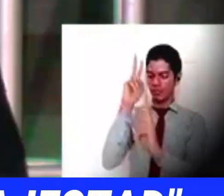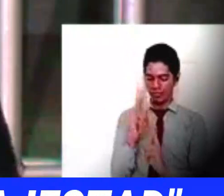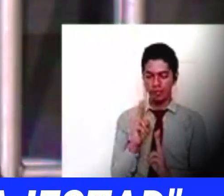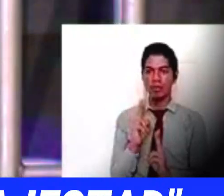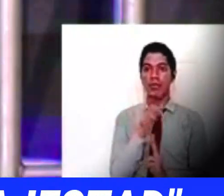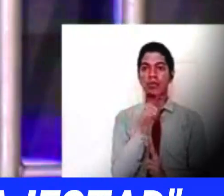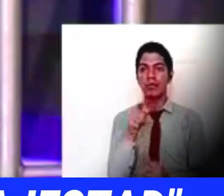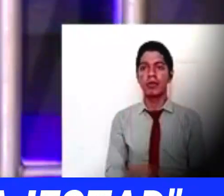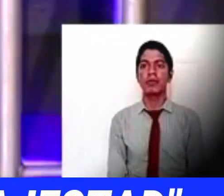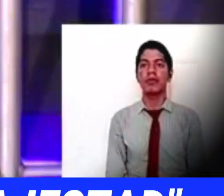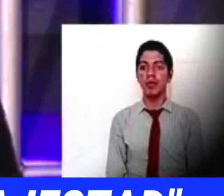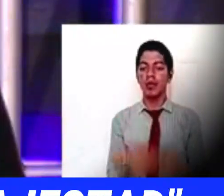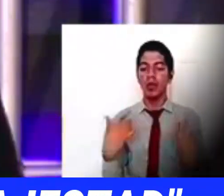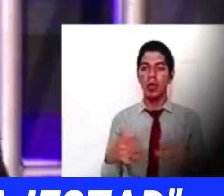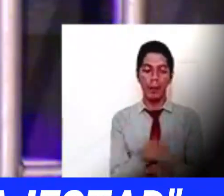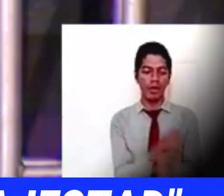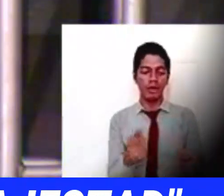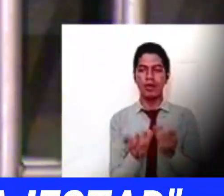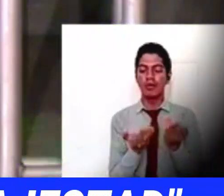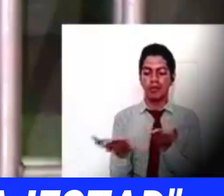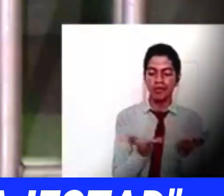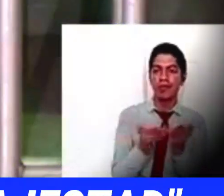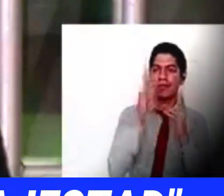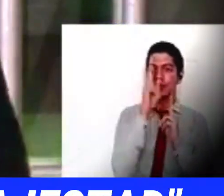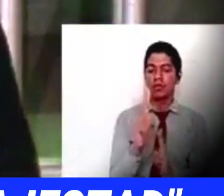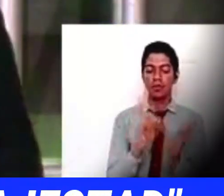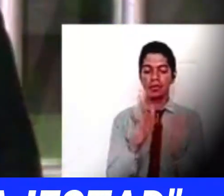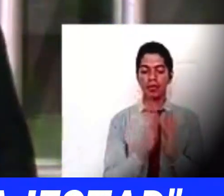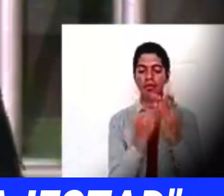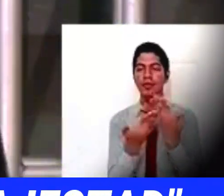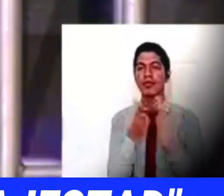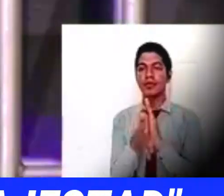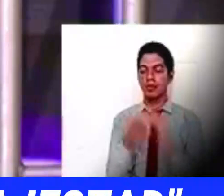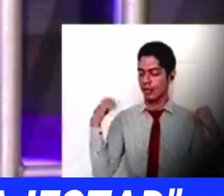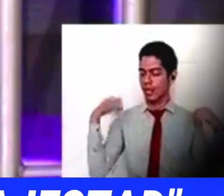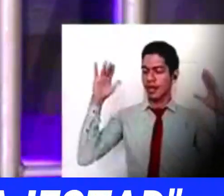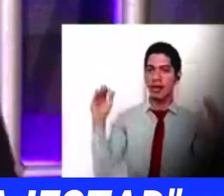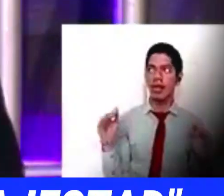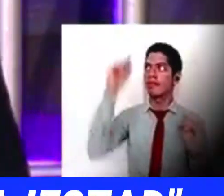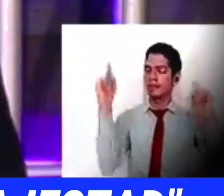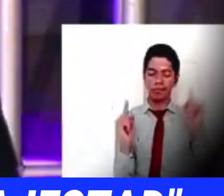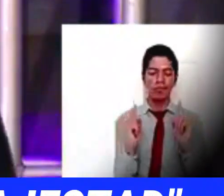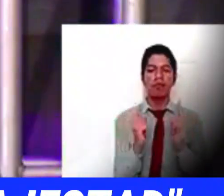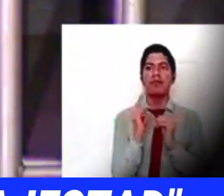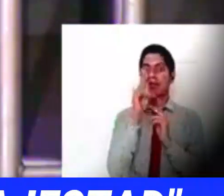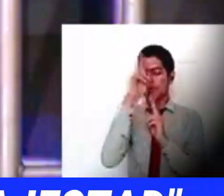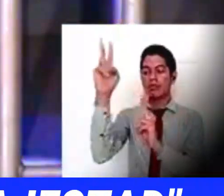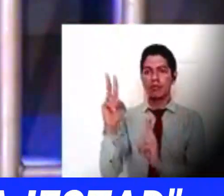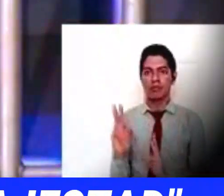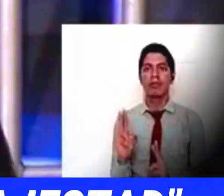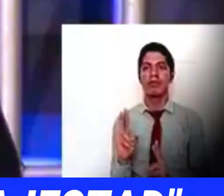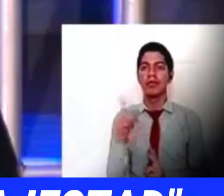tiene sirvientes, porque los ángeles, dice la Biblia, que nos sirven. Usted tiene presencia de Dios. Donde usted va,